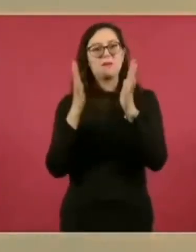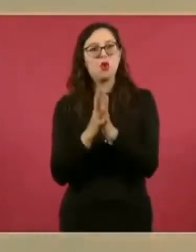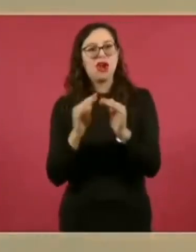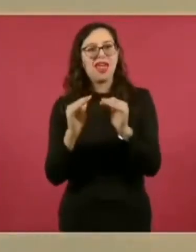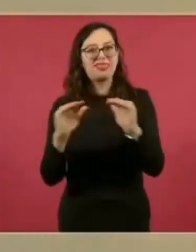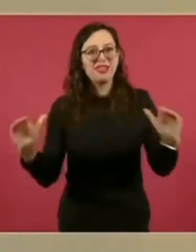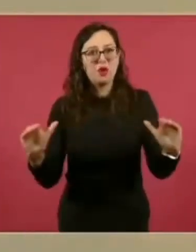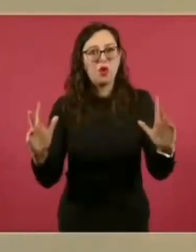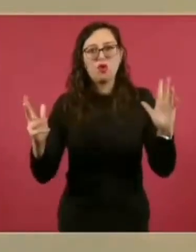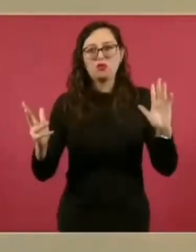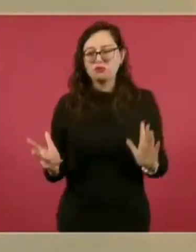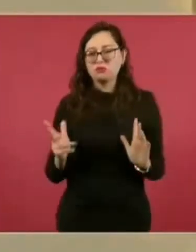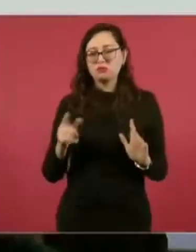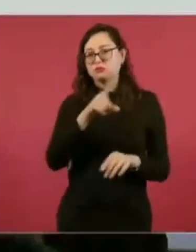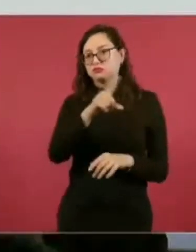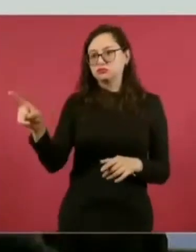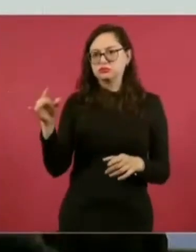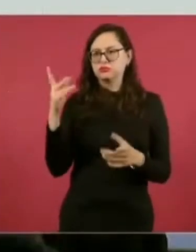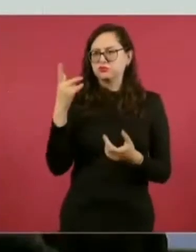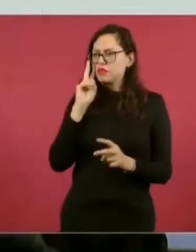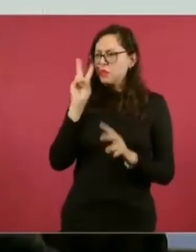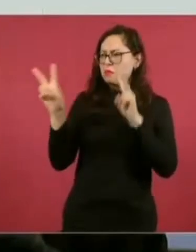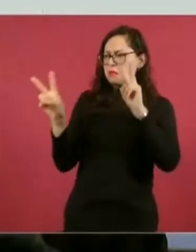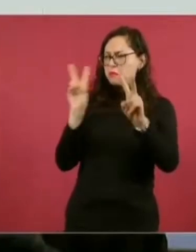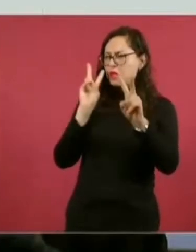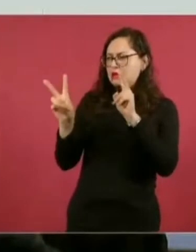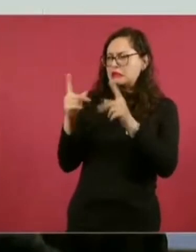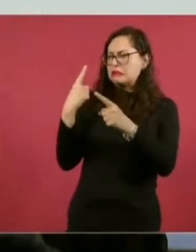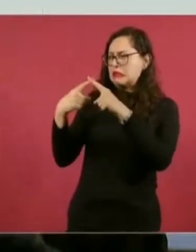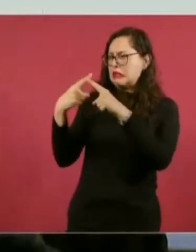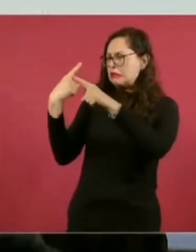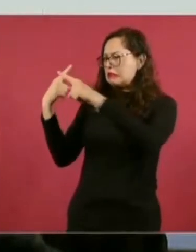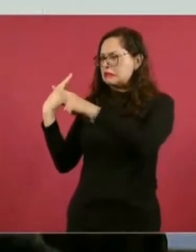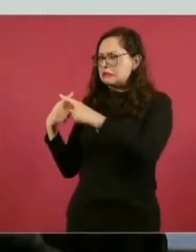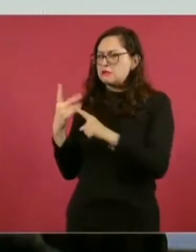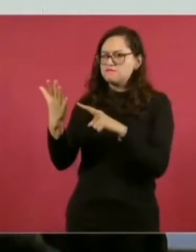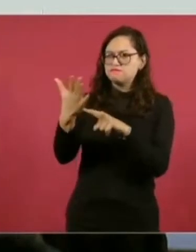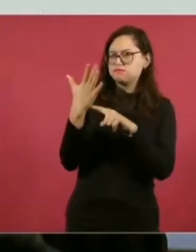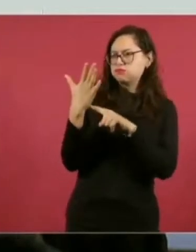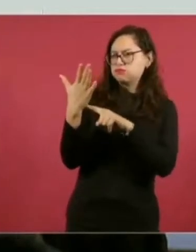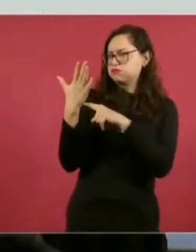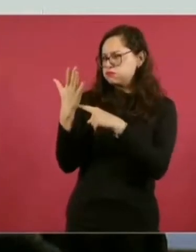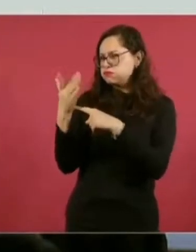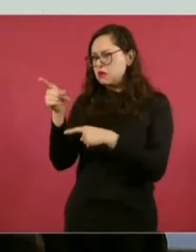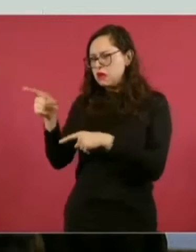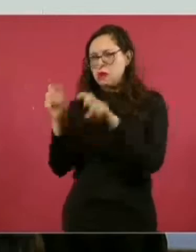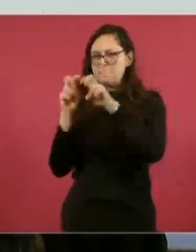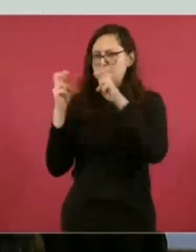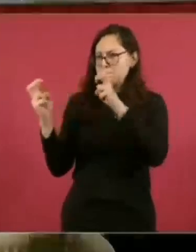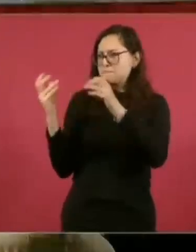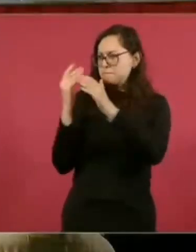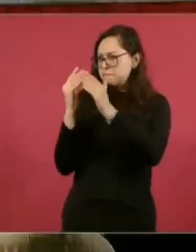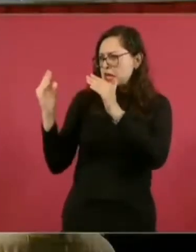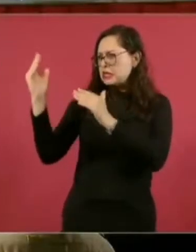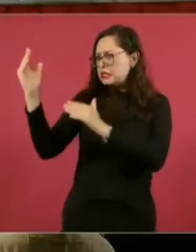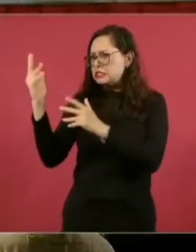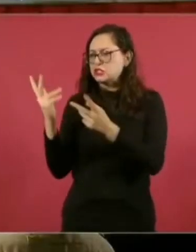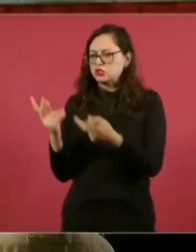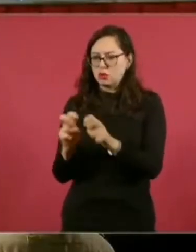pueda votar por quién considera son los mejores perfiles para ser ministros de la